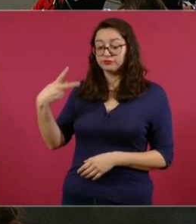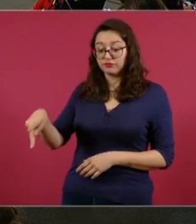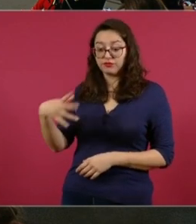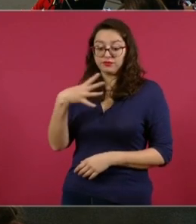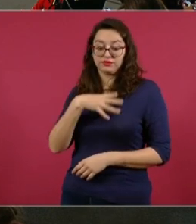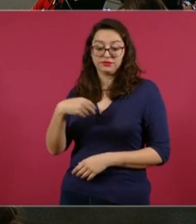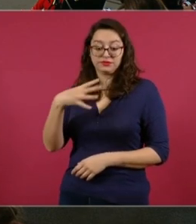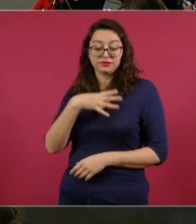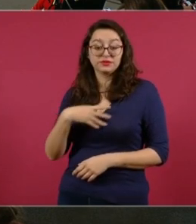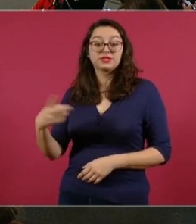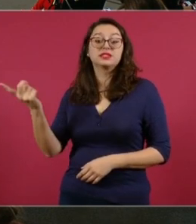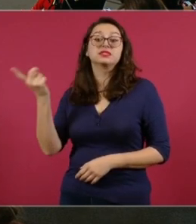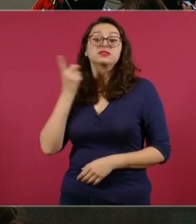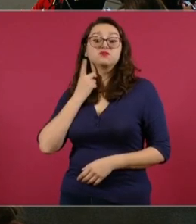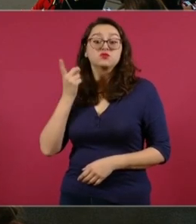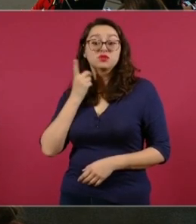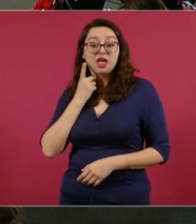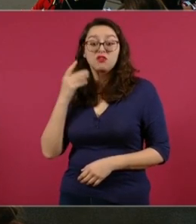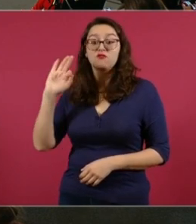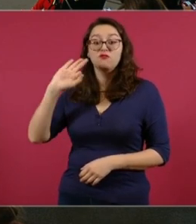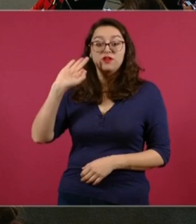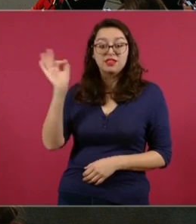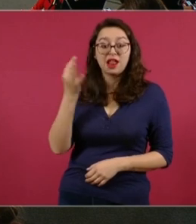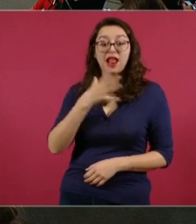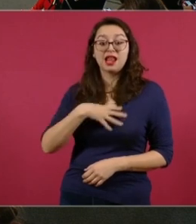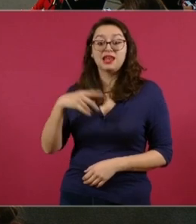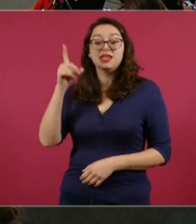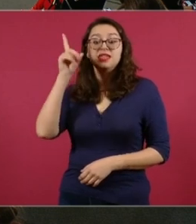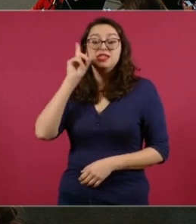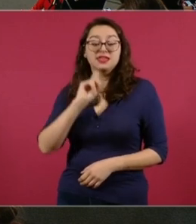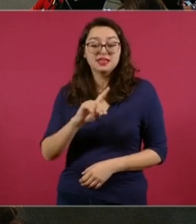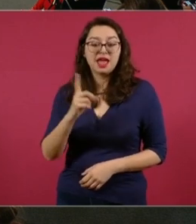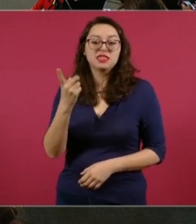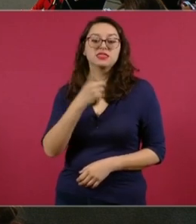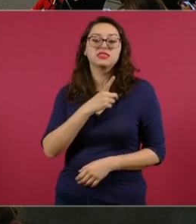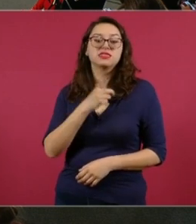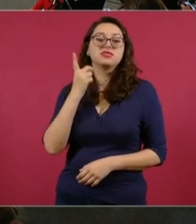hija como diputada local, mientras que él pues ya se va